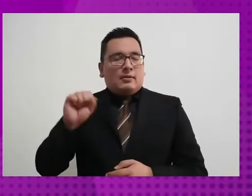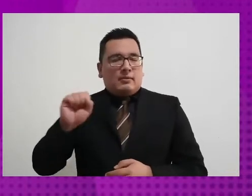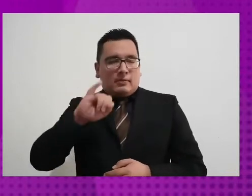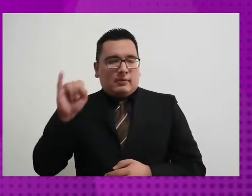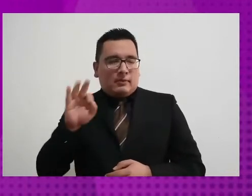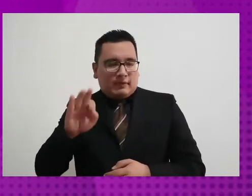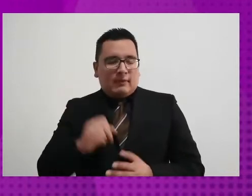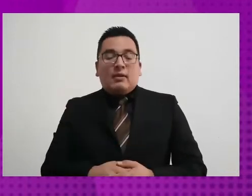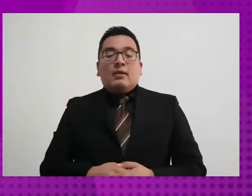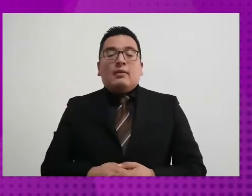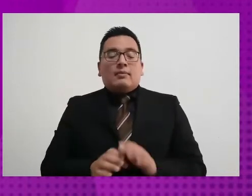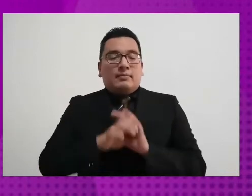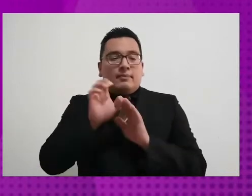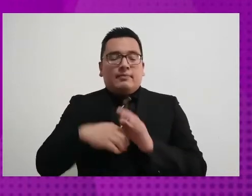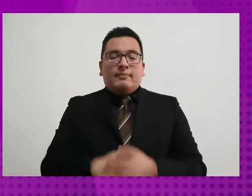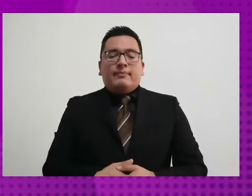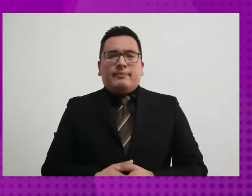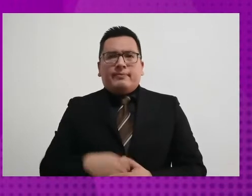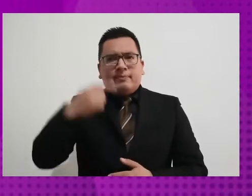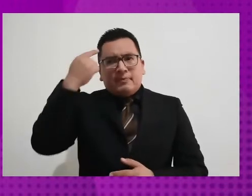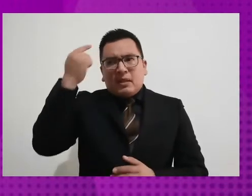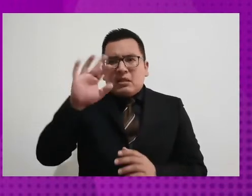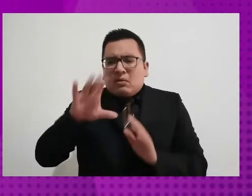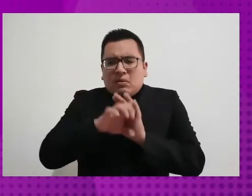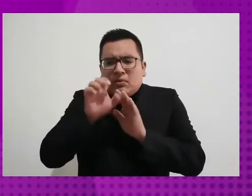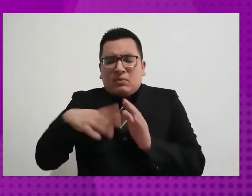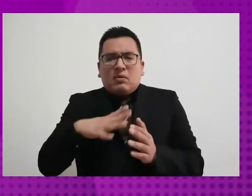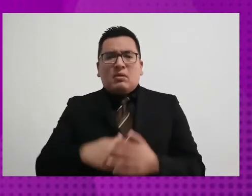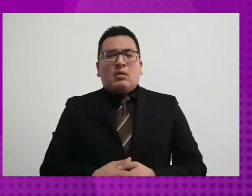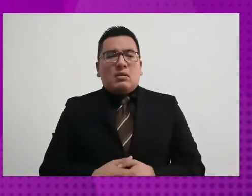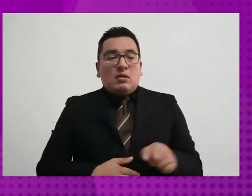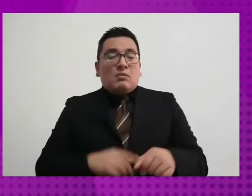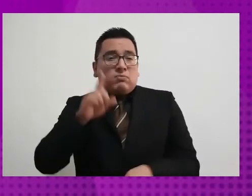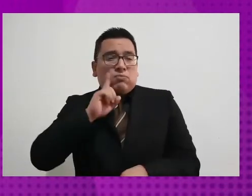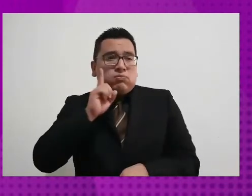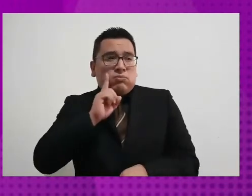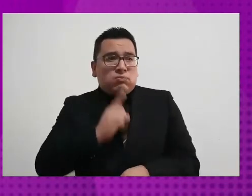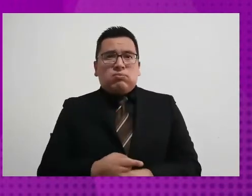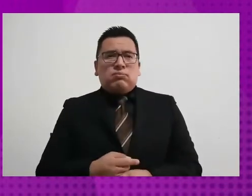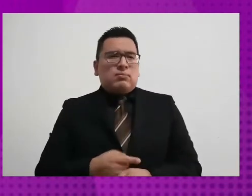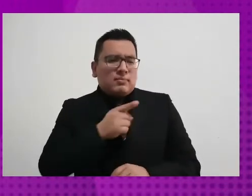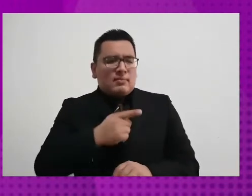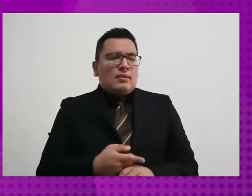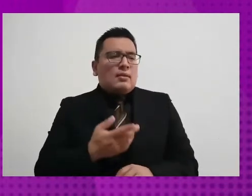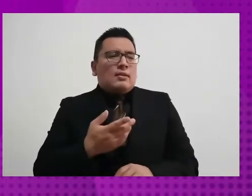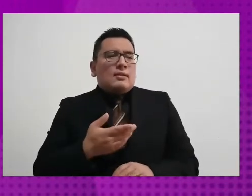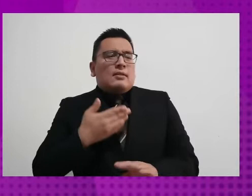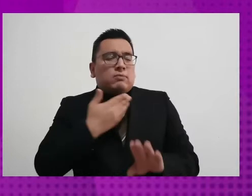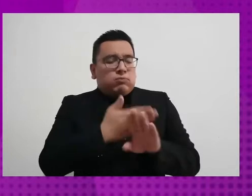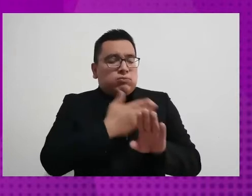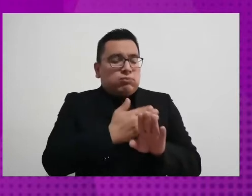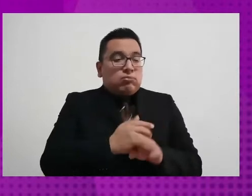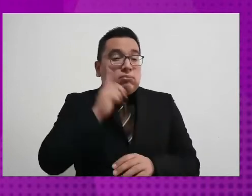sentado criterios importantes, por ejemplo, para revertir la carga de la prueba a las mujeres que han sufrido violencia política, para